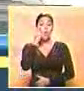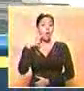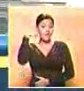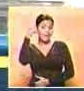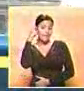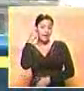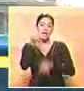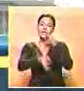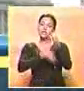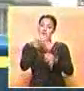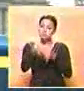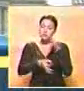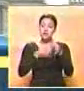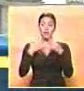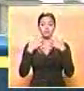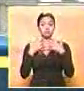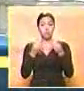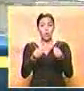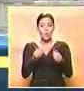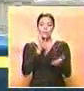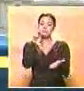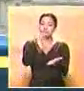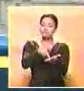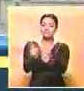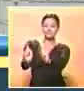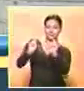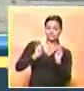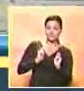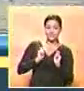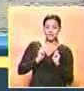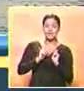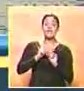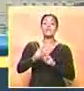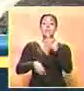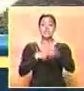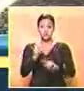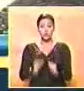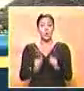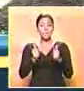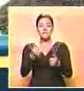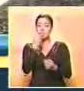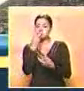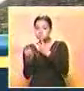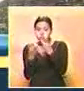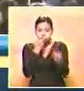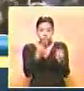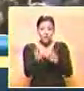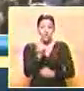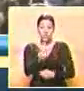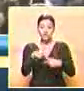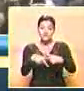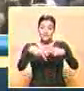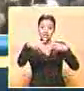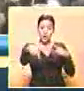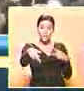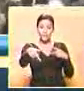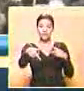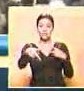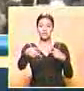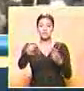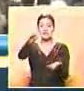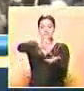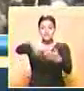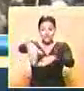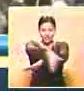pronunciará su discurso de investidura en el Capitolio y tras la toma de posesión comenzará un recorrido de más de dos kilómetros por la céntrica